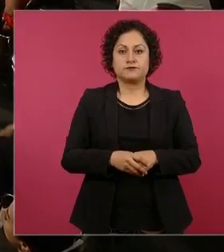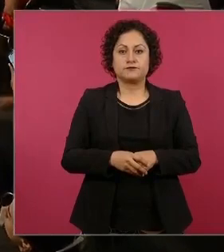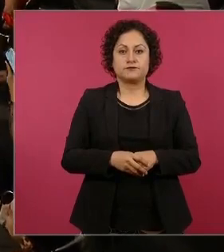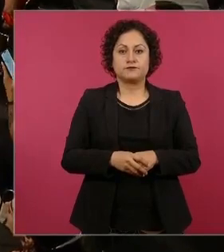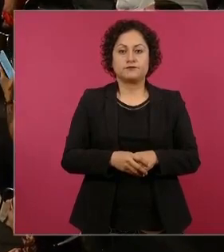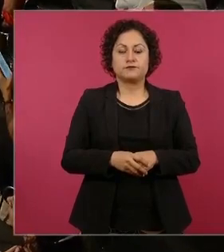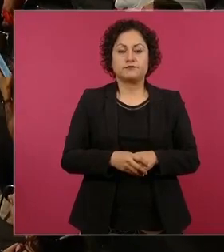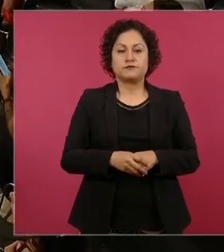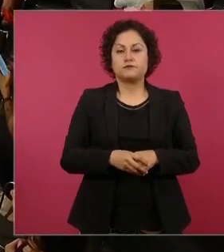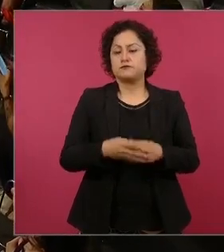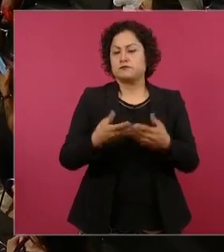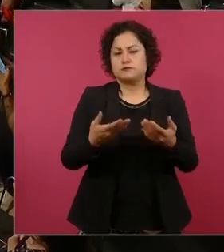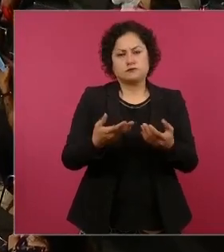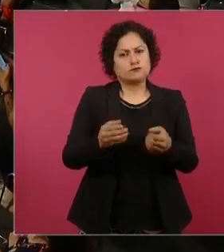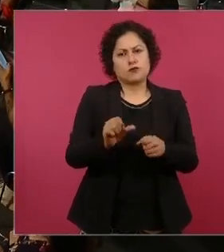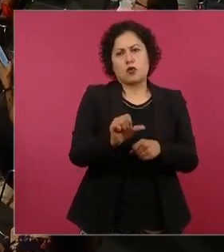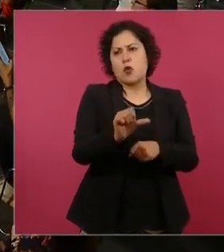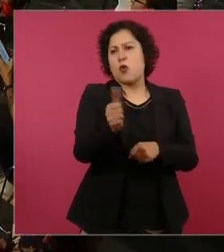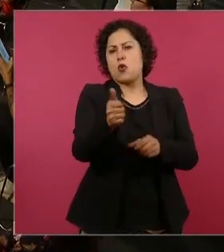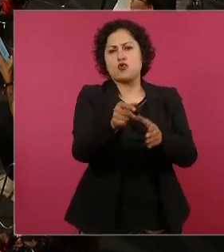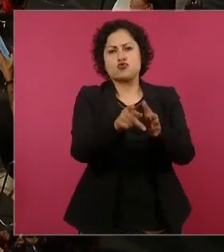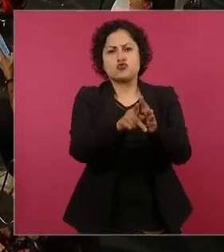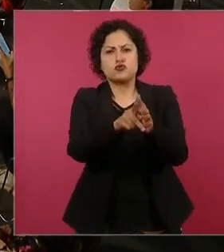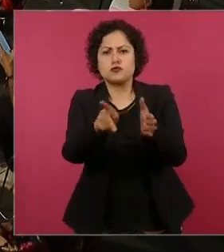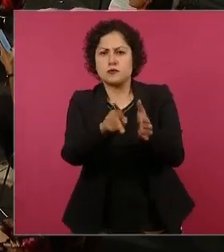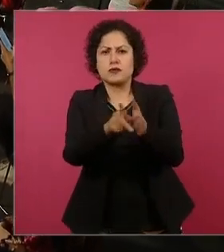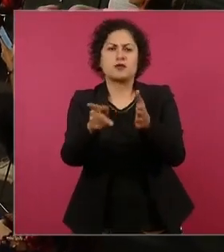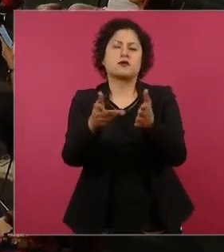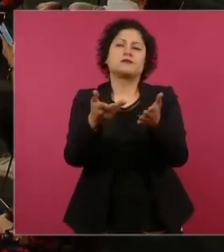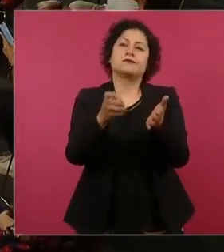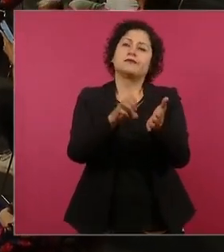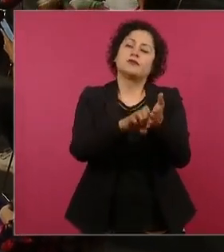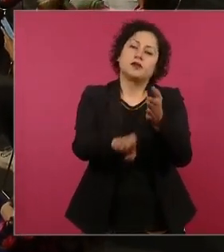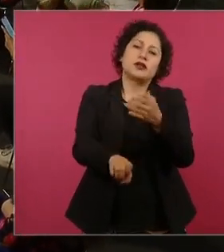otros periódicos, Por Esto Quintana Roo, Por Esto